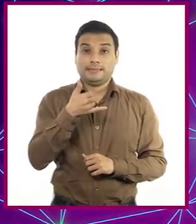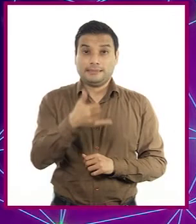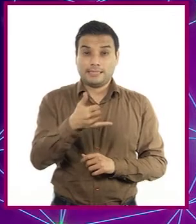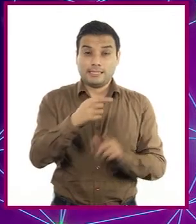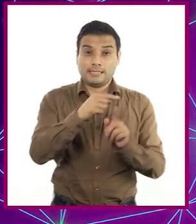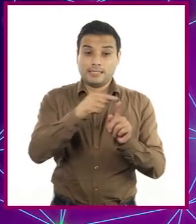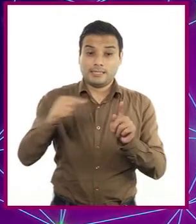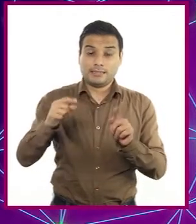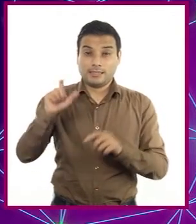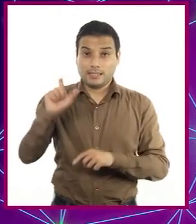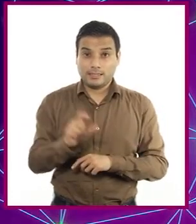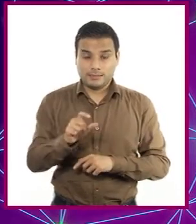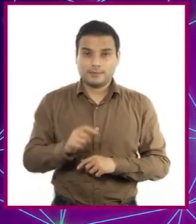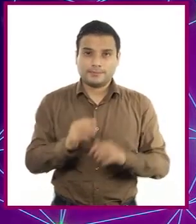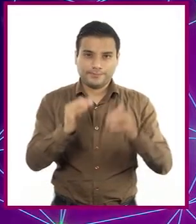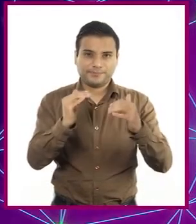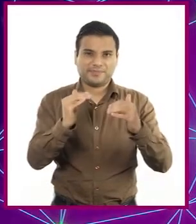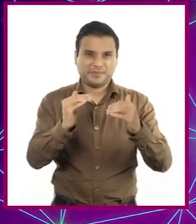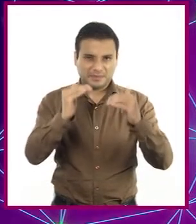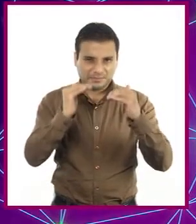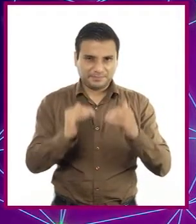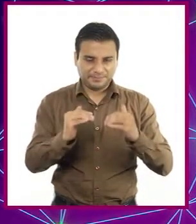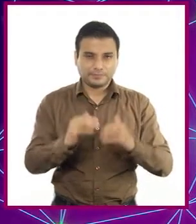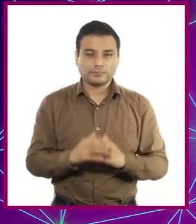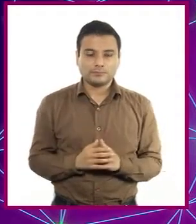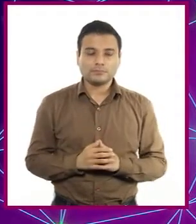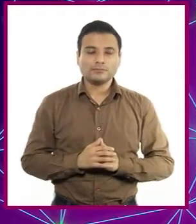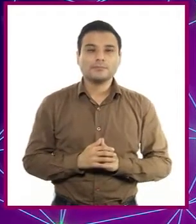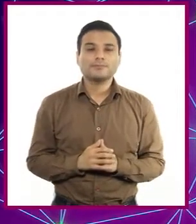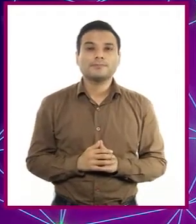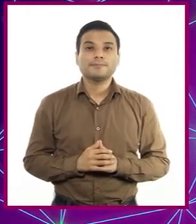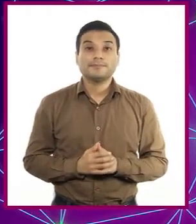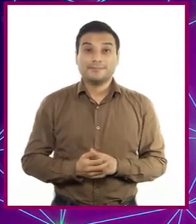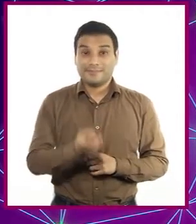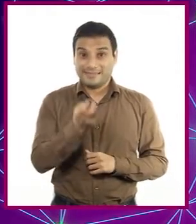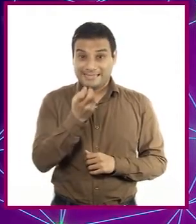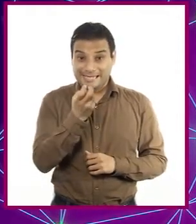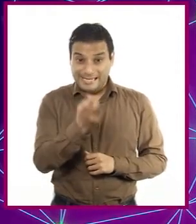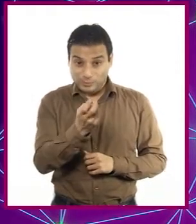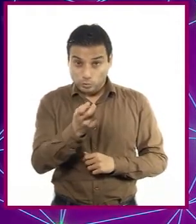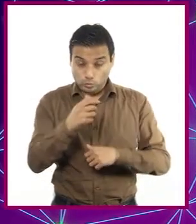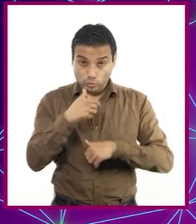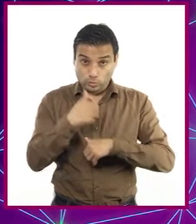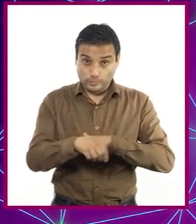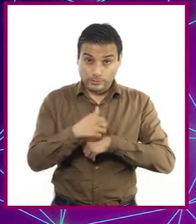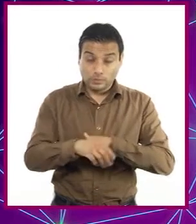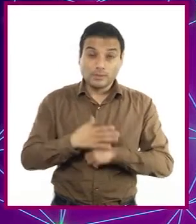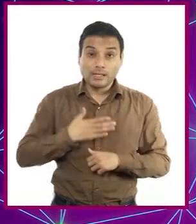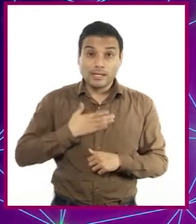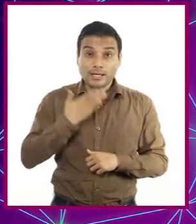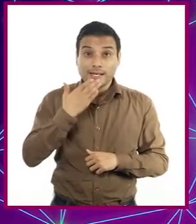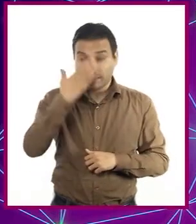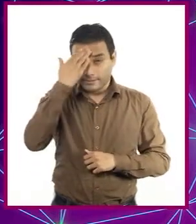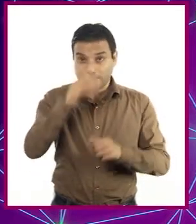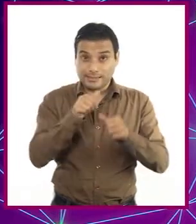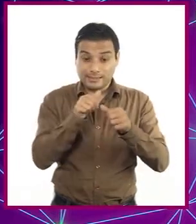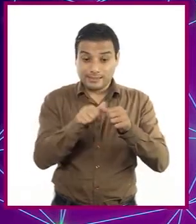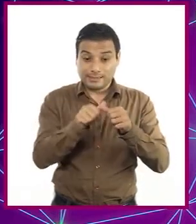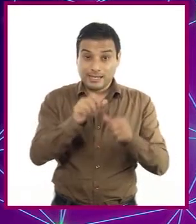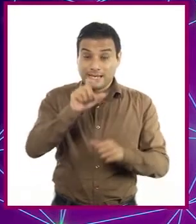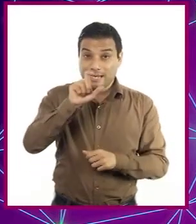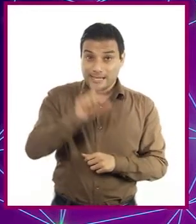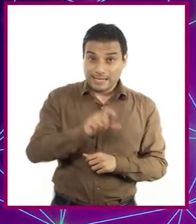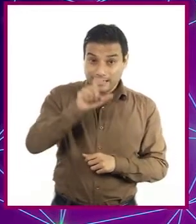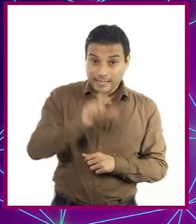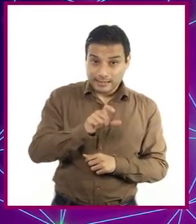x, cuando se toma como referencia el origen. En estas expresiones algebraicas, la letra x representa